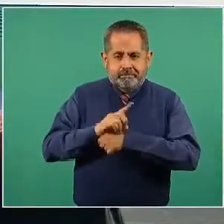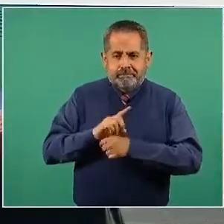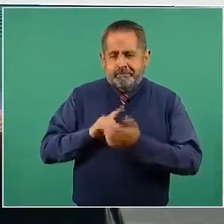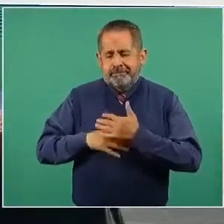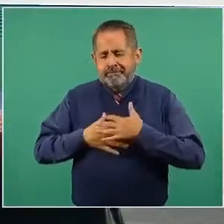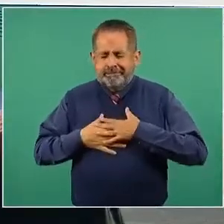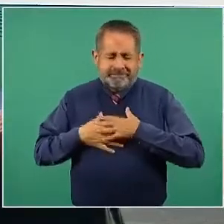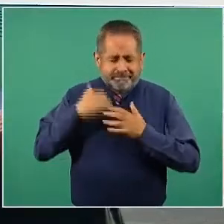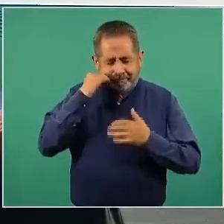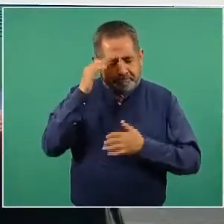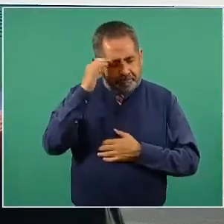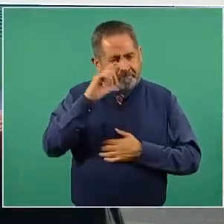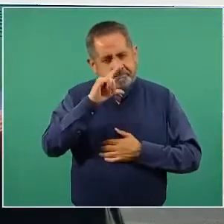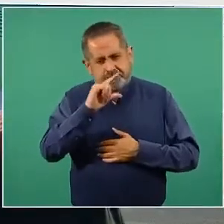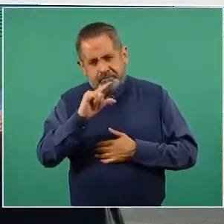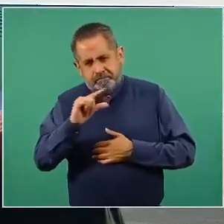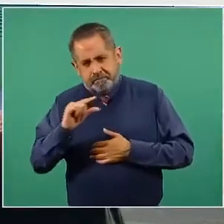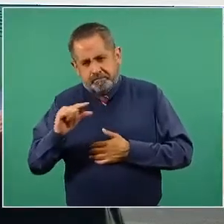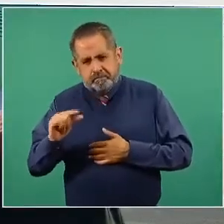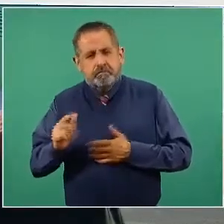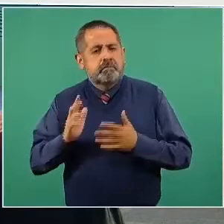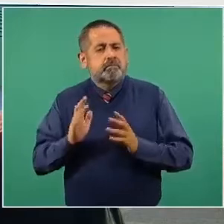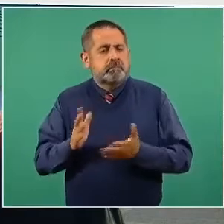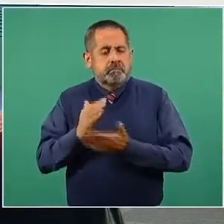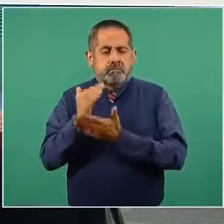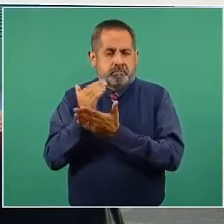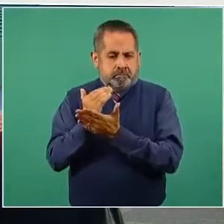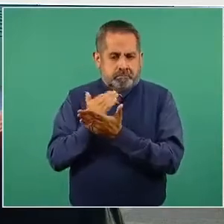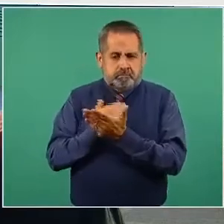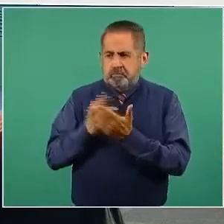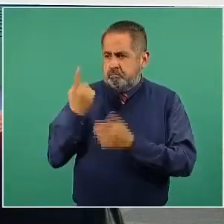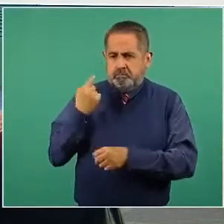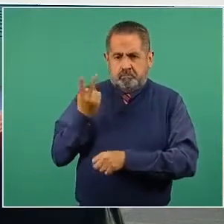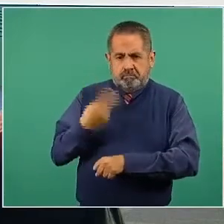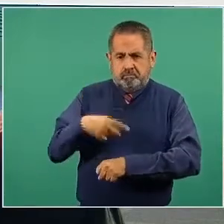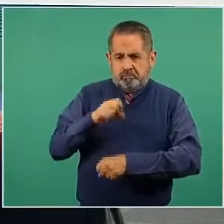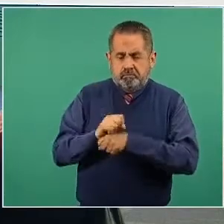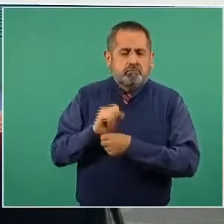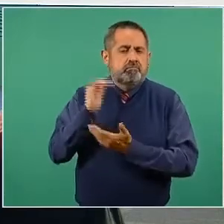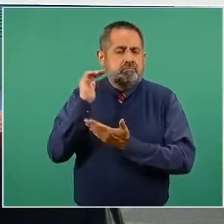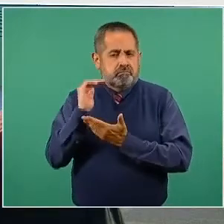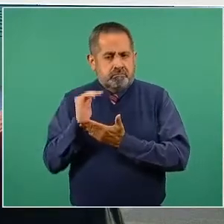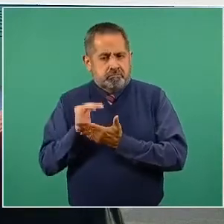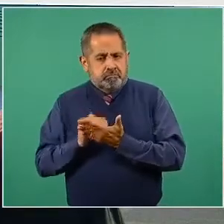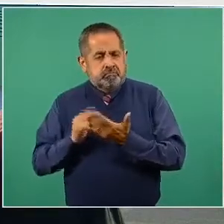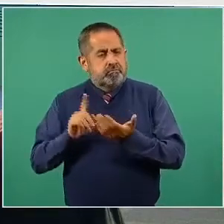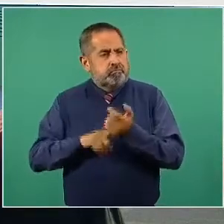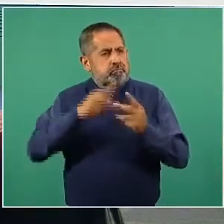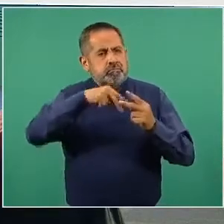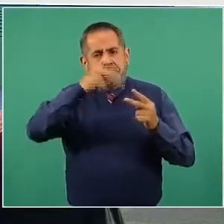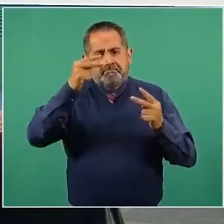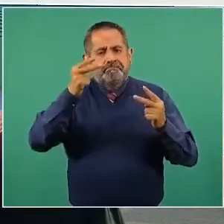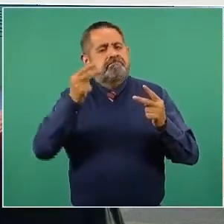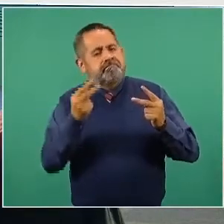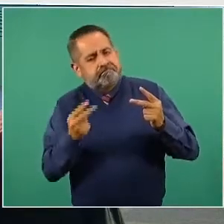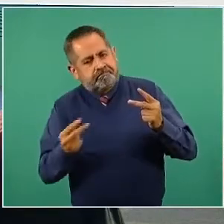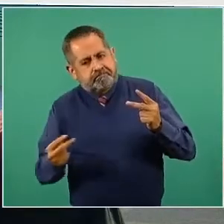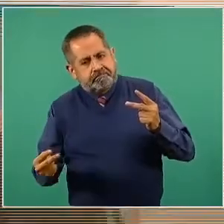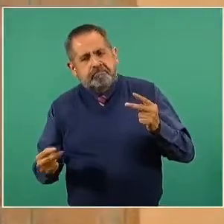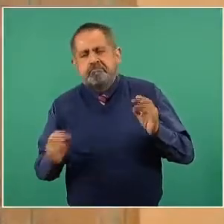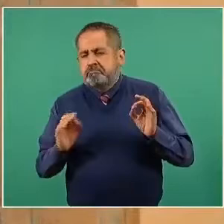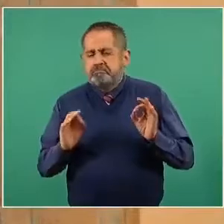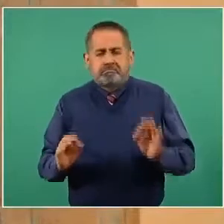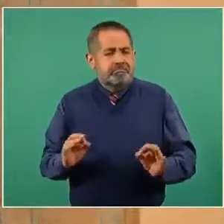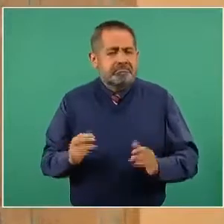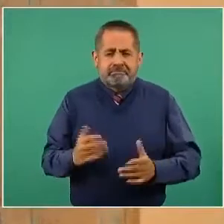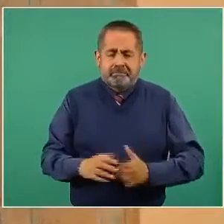es de pequeña la magnitud que estamos teniendo en las últimas 2 semanas para efectos de la curva epidémica en México.